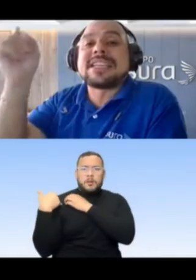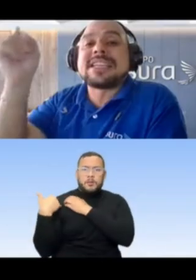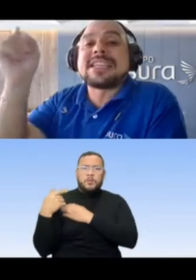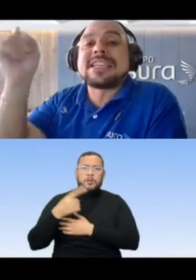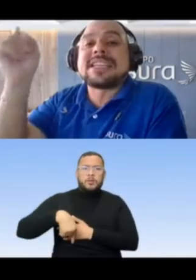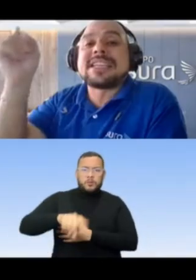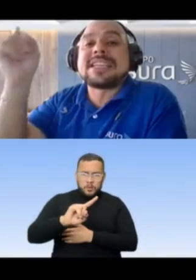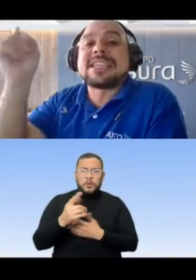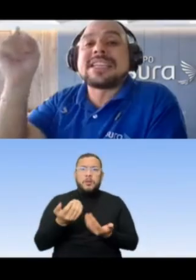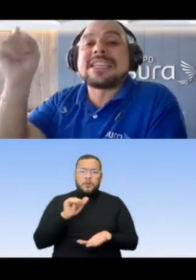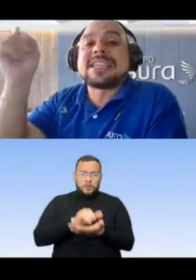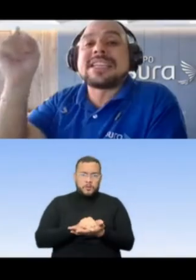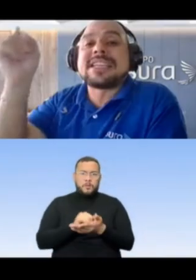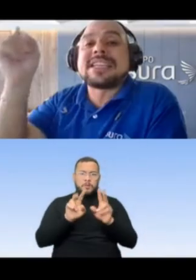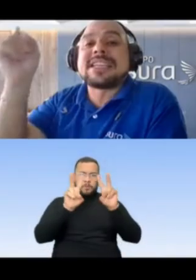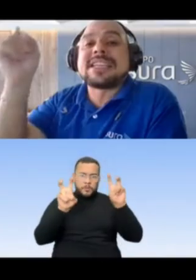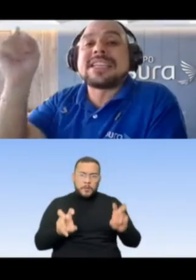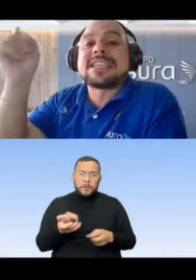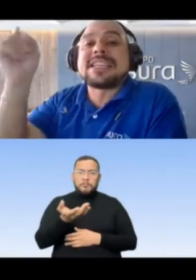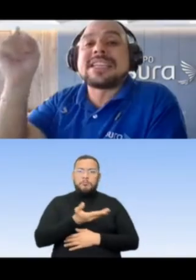responsabilidad suya con